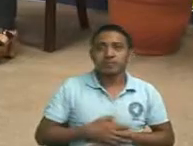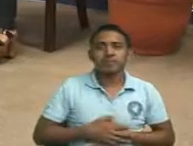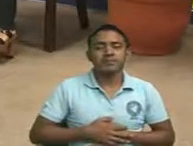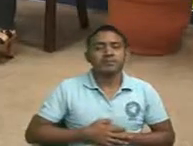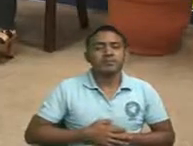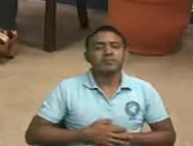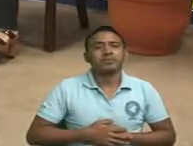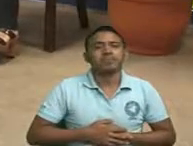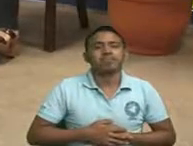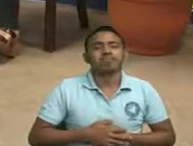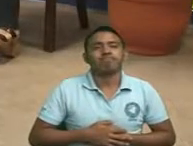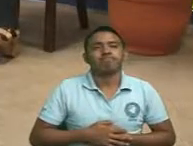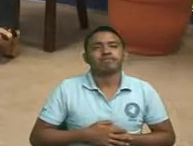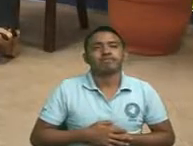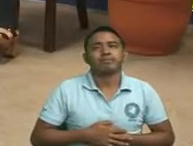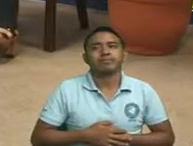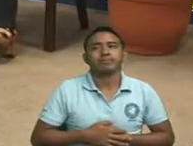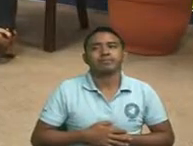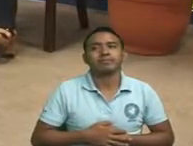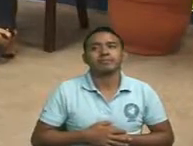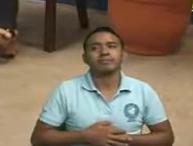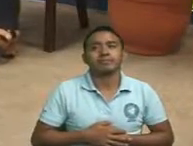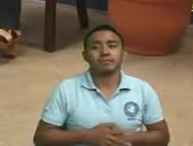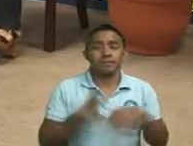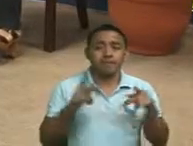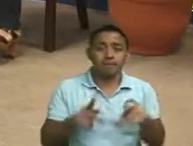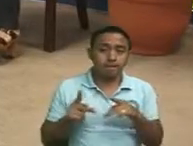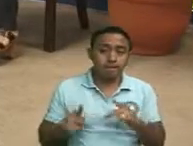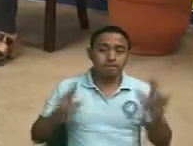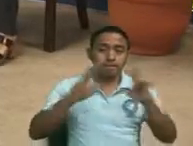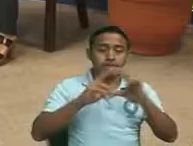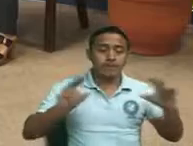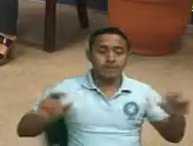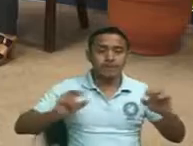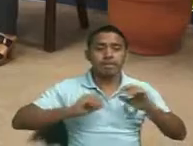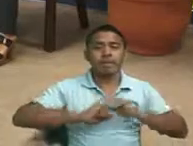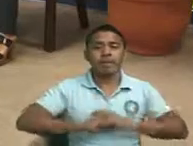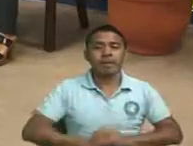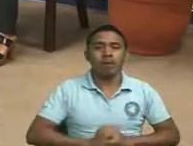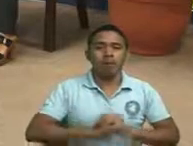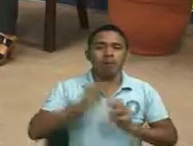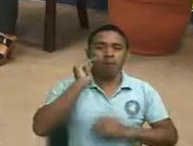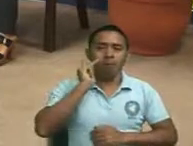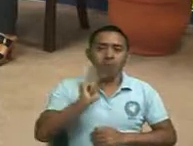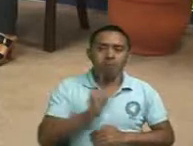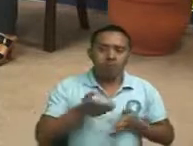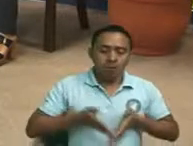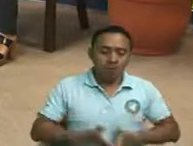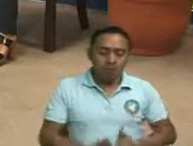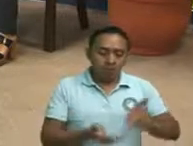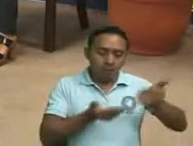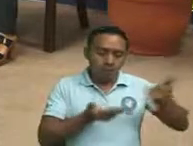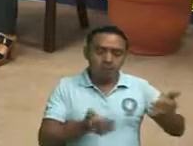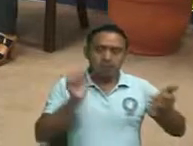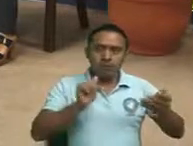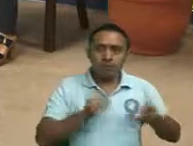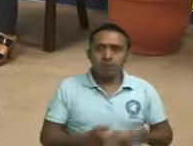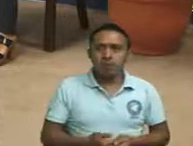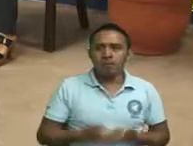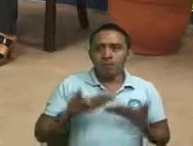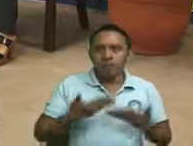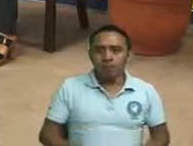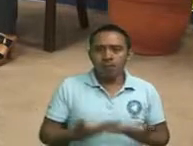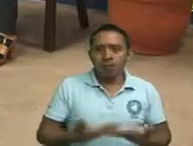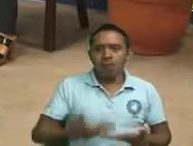malo? A ver, nosotros los nicaragüenses normalmente vemos cuando nace un niño y te dicen pesó 9,